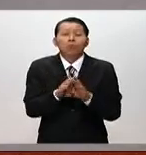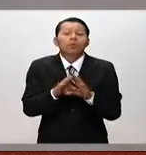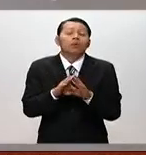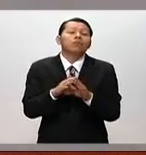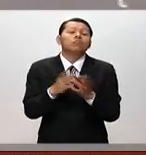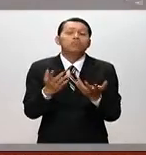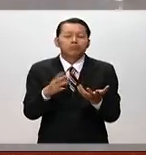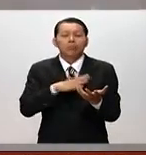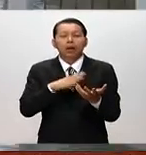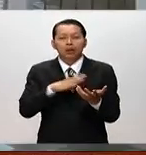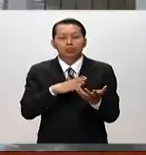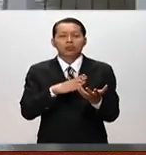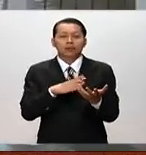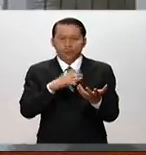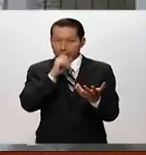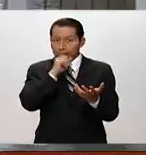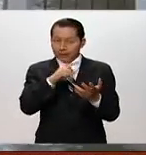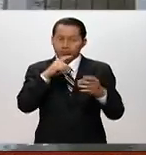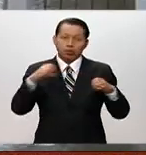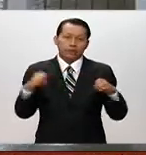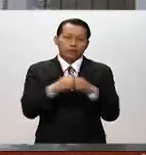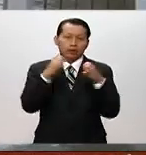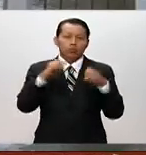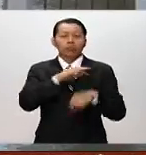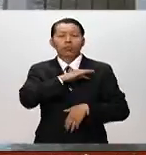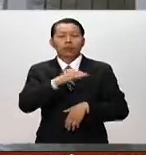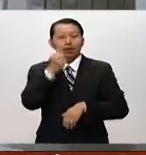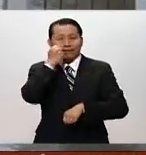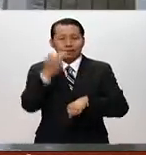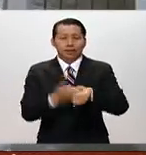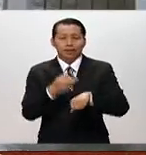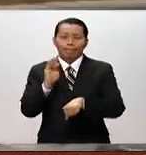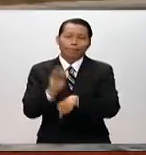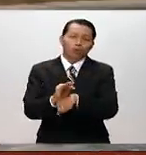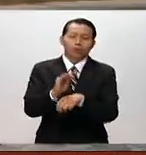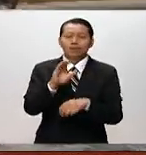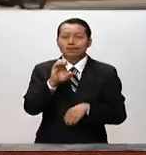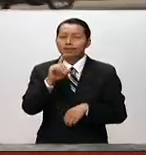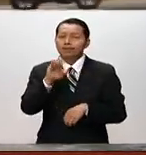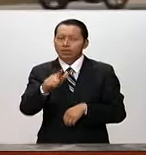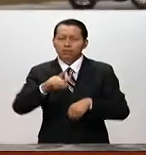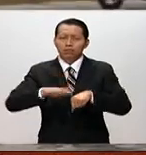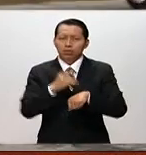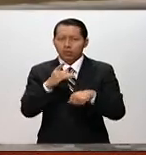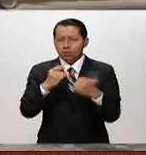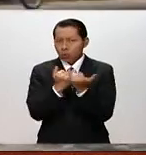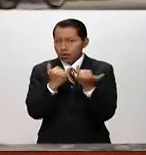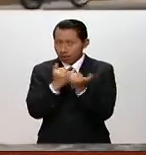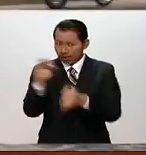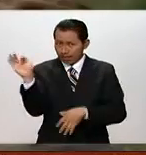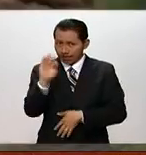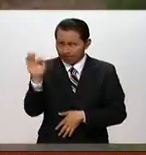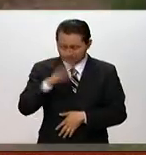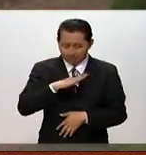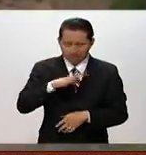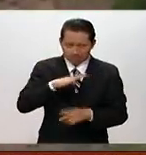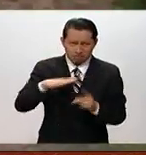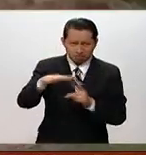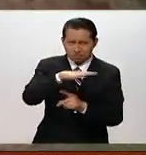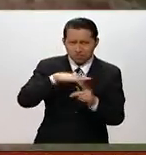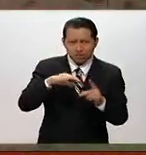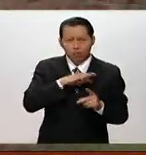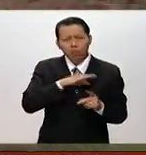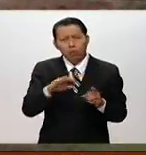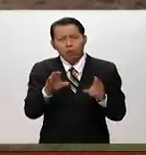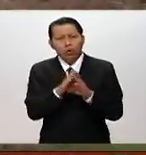marcando prácticamente la alerta por parte de la Secretaría de Protección Civil, debido a que existen las condiciones necesarias